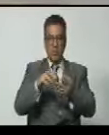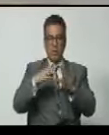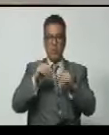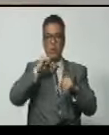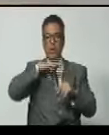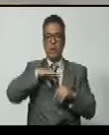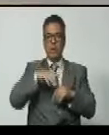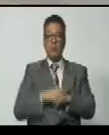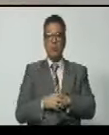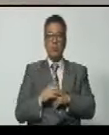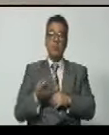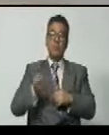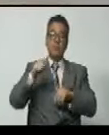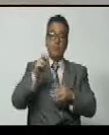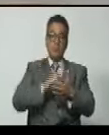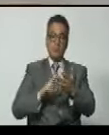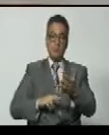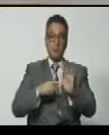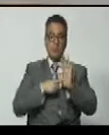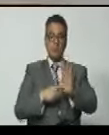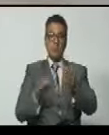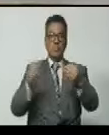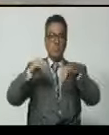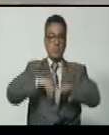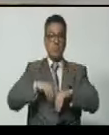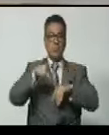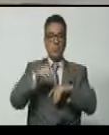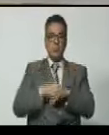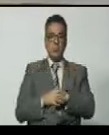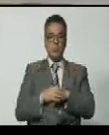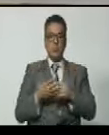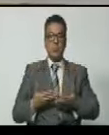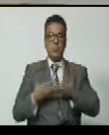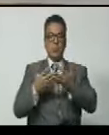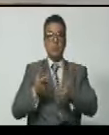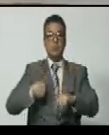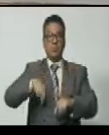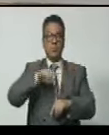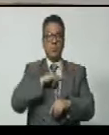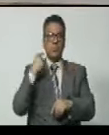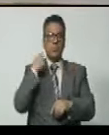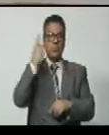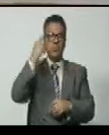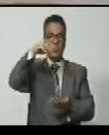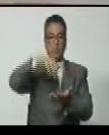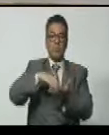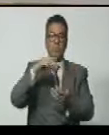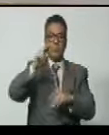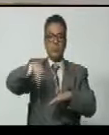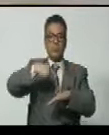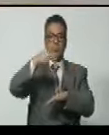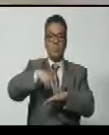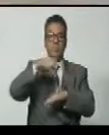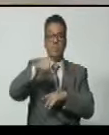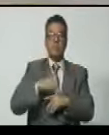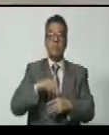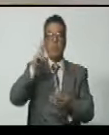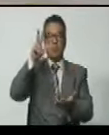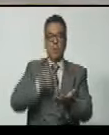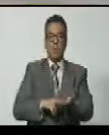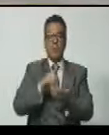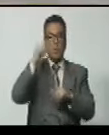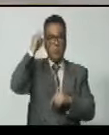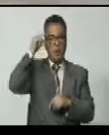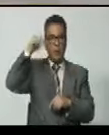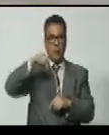historia, más que leer y publicar un acuerdo, es llevar a nuestras heroínas al Panteón Nacional y aprobar el